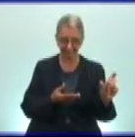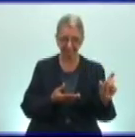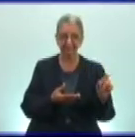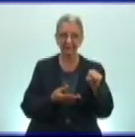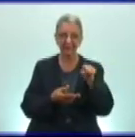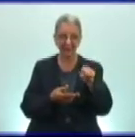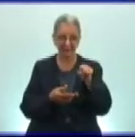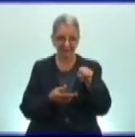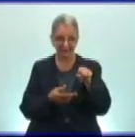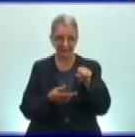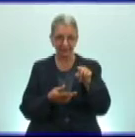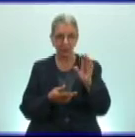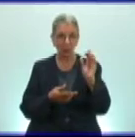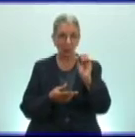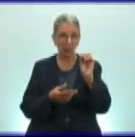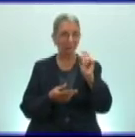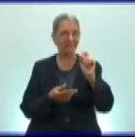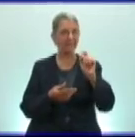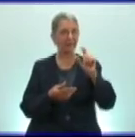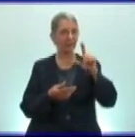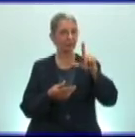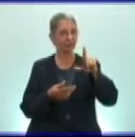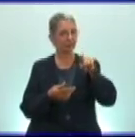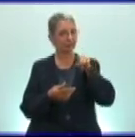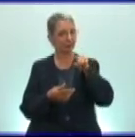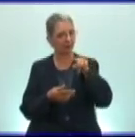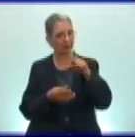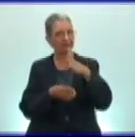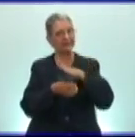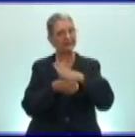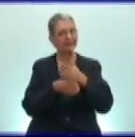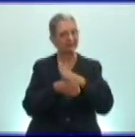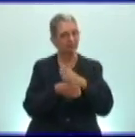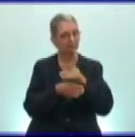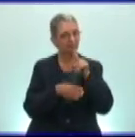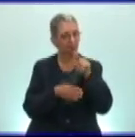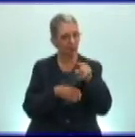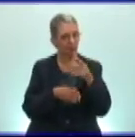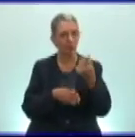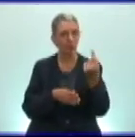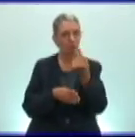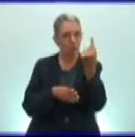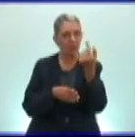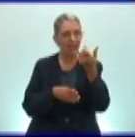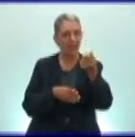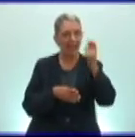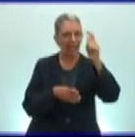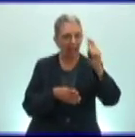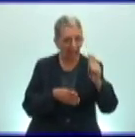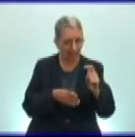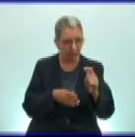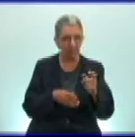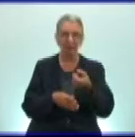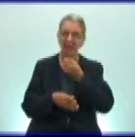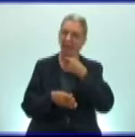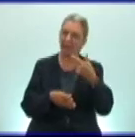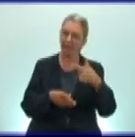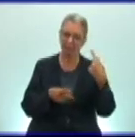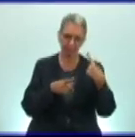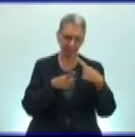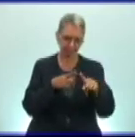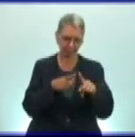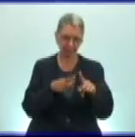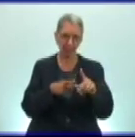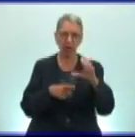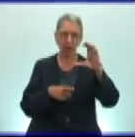que es el elemento, ese es su símbolo, y nos está representando también un átomo de él. Otro ejemplo, cuando